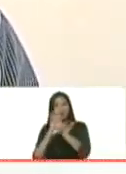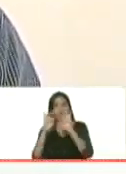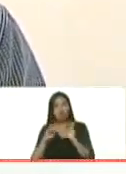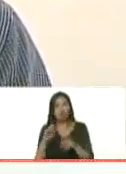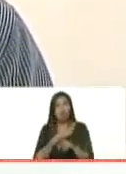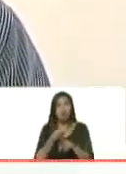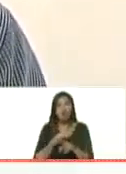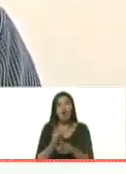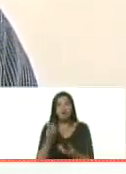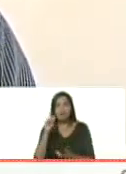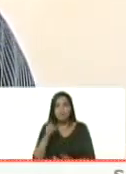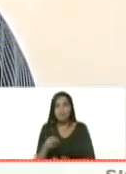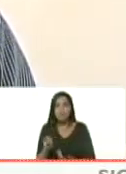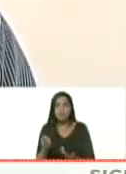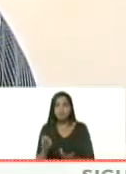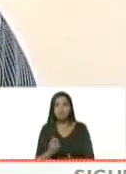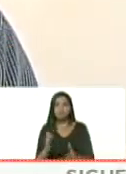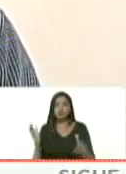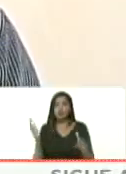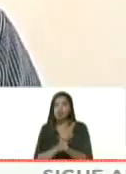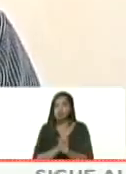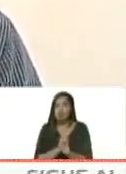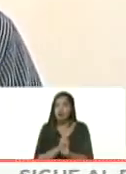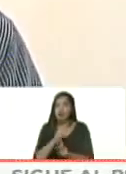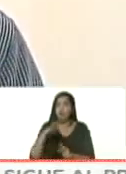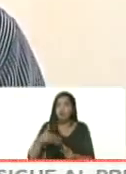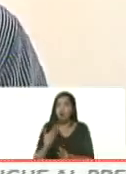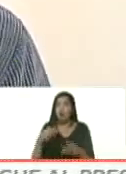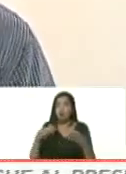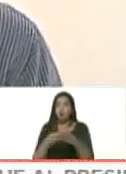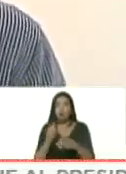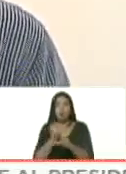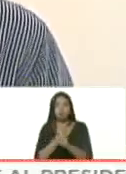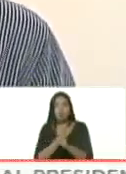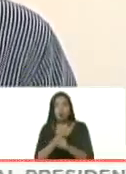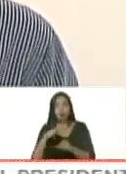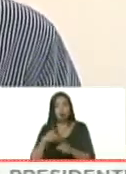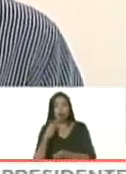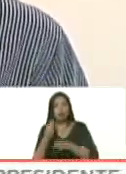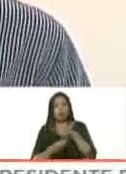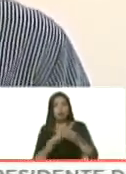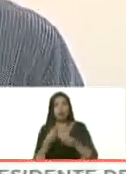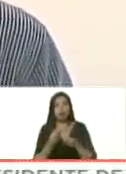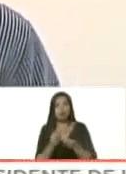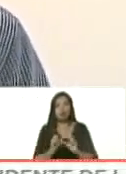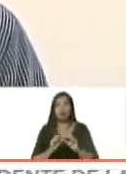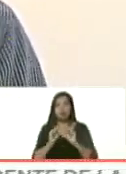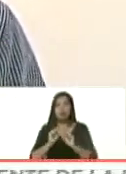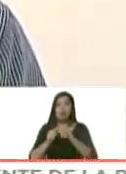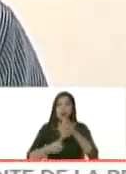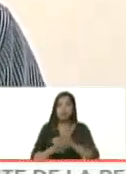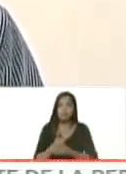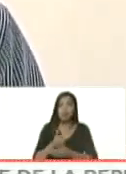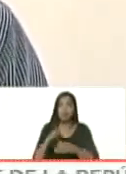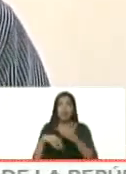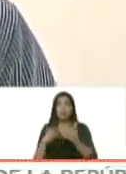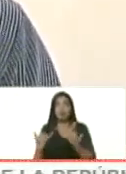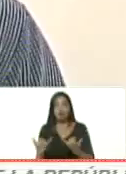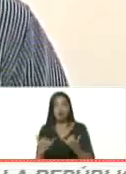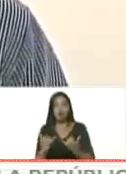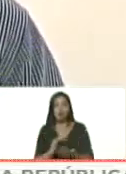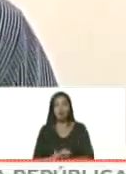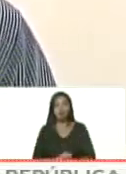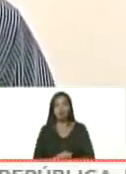y conseguir que esta mesa se mantenga instalada de manera continua para la búsqueda expedita